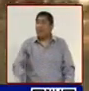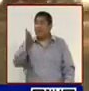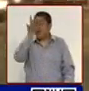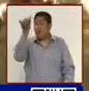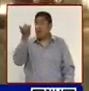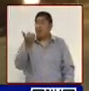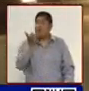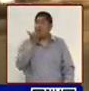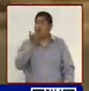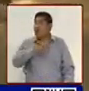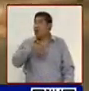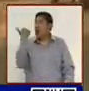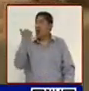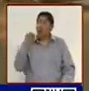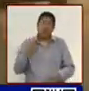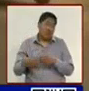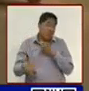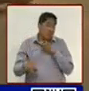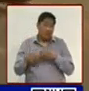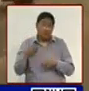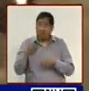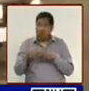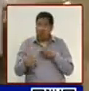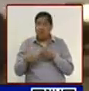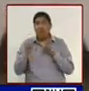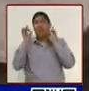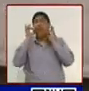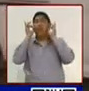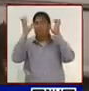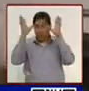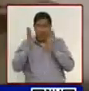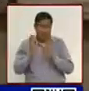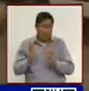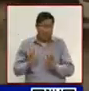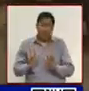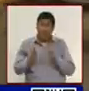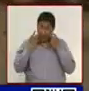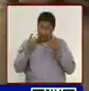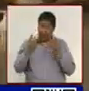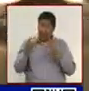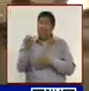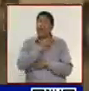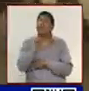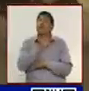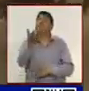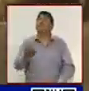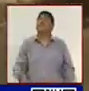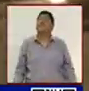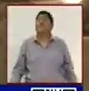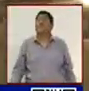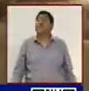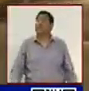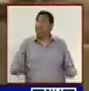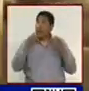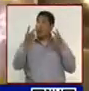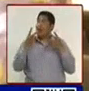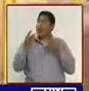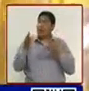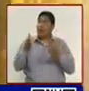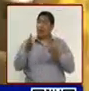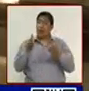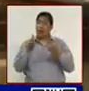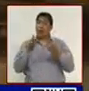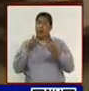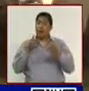Porque este es otro caos. Definitivamente esto ya es terrible. A ver, mira las movilidades allá. Mira esa movilidad, retrocede,